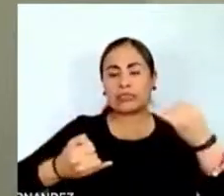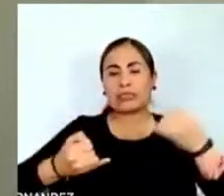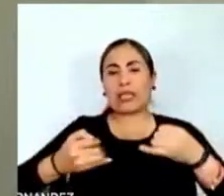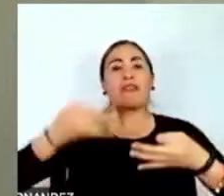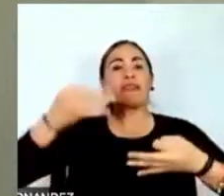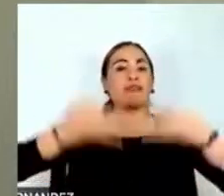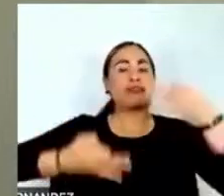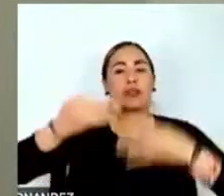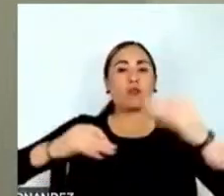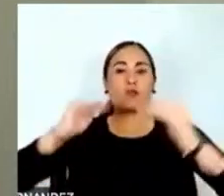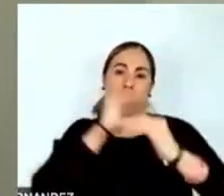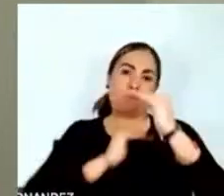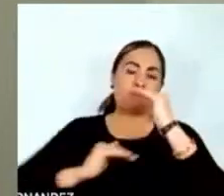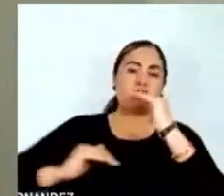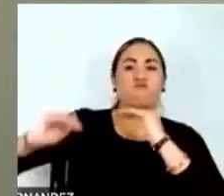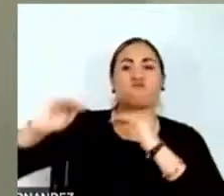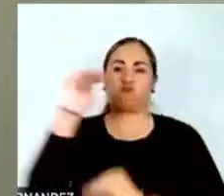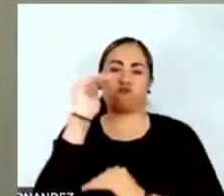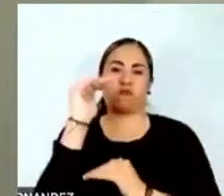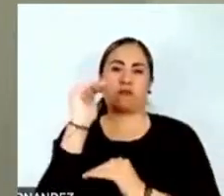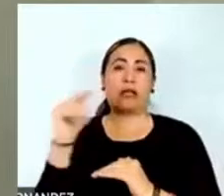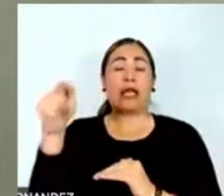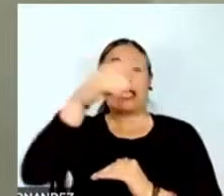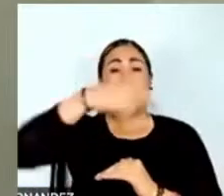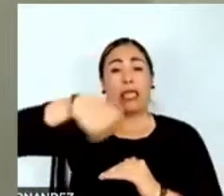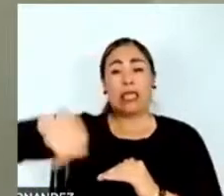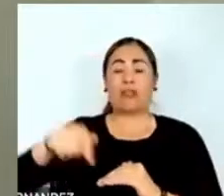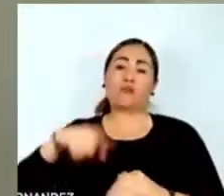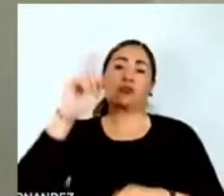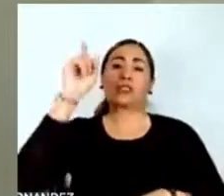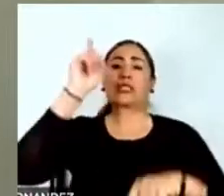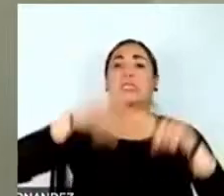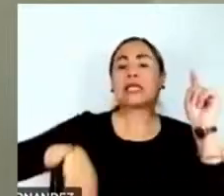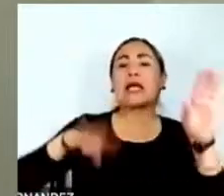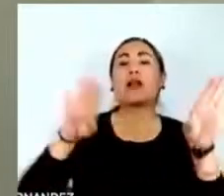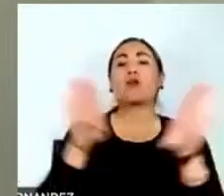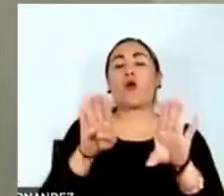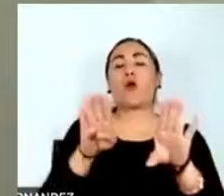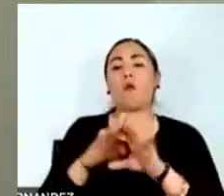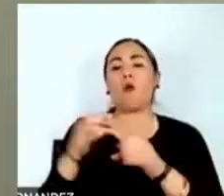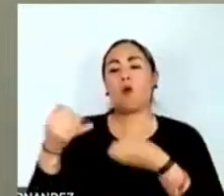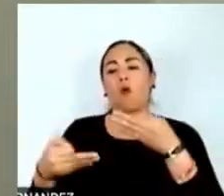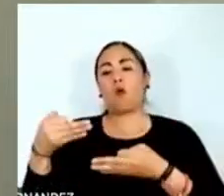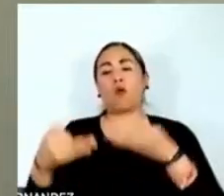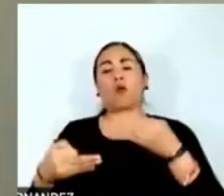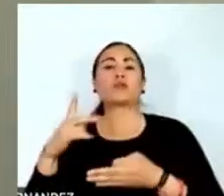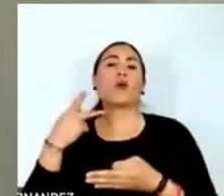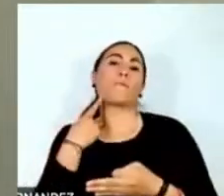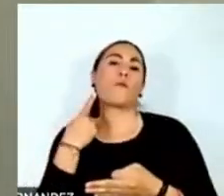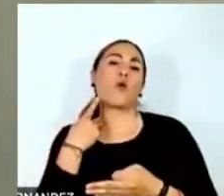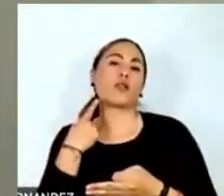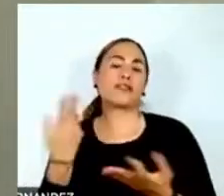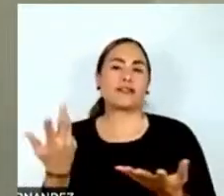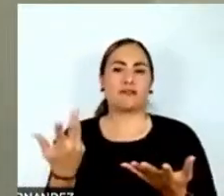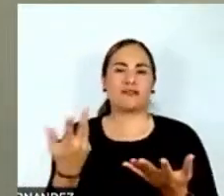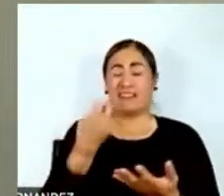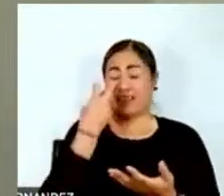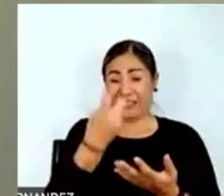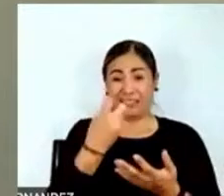de altas cortes que son separados del cargo a través de juicios políticos. Y eso sin duda ya es un tema complejo,